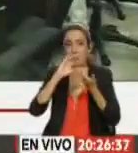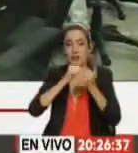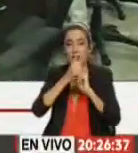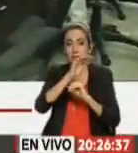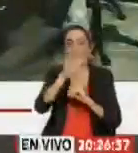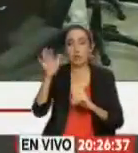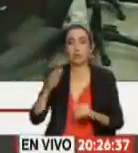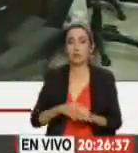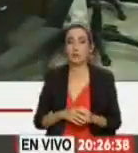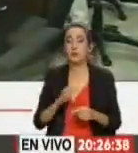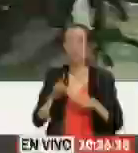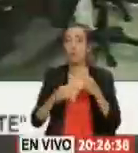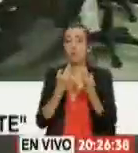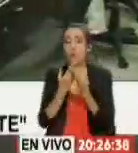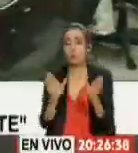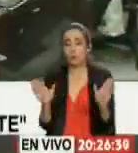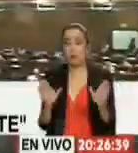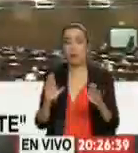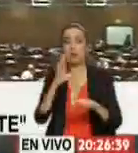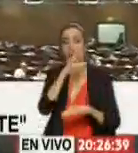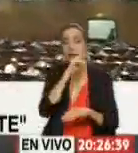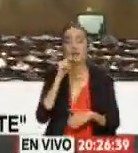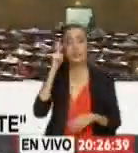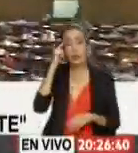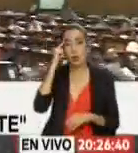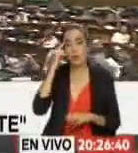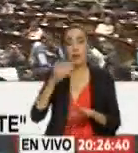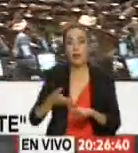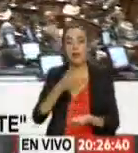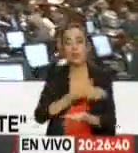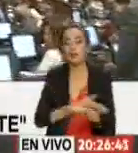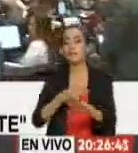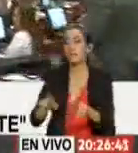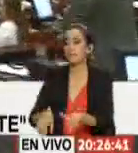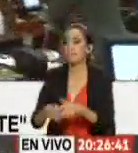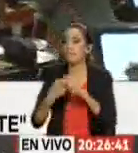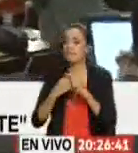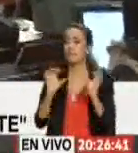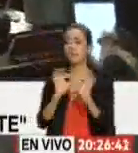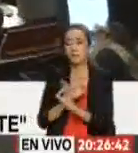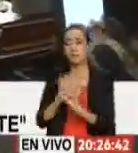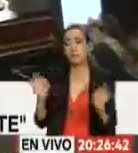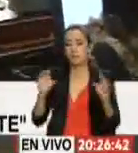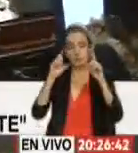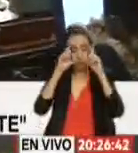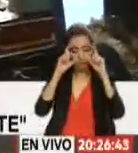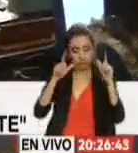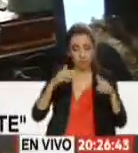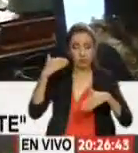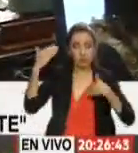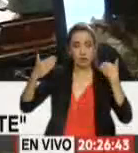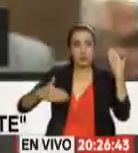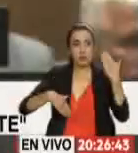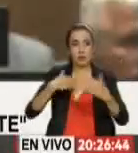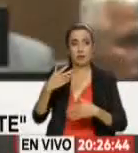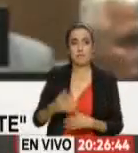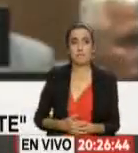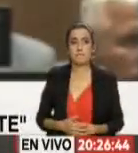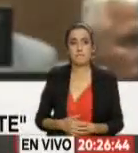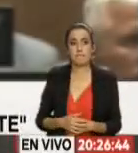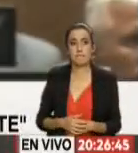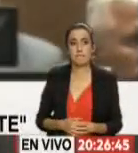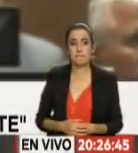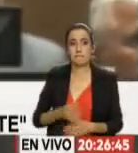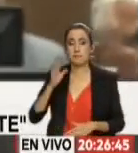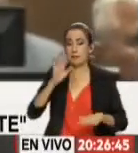grupo. Abierto el debate, se fustigó al correísmo, que es de donde surge la iniciativa, por no haber permitido la fiscalización durante el gobierno anterior. Creo que algunos